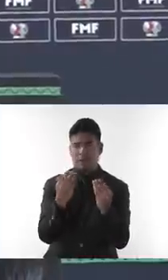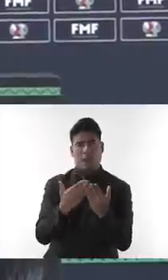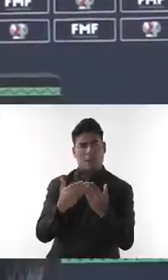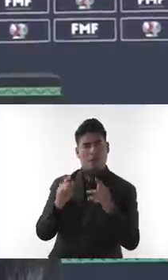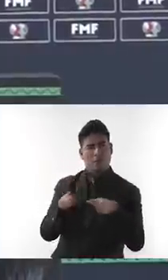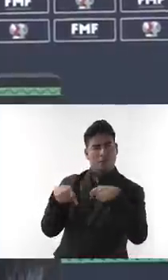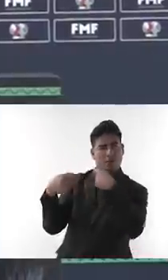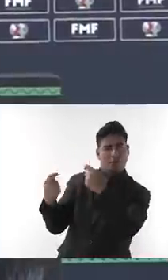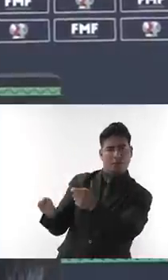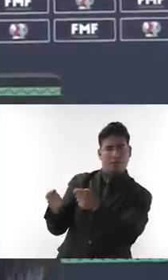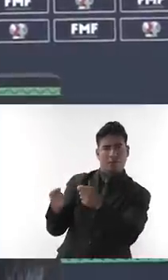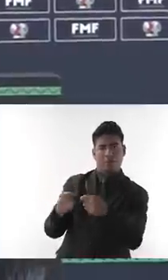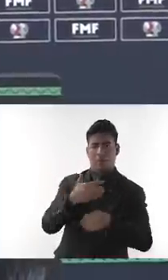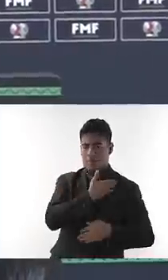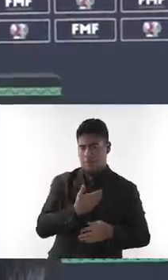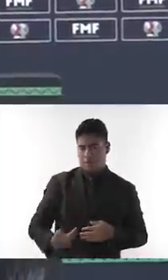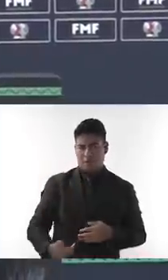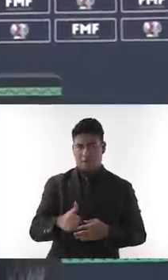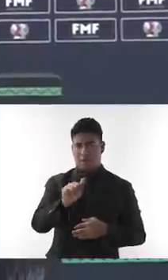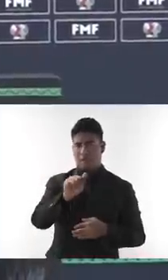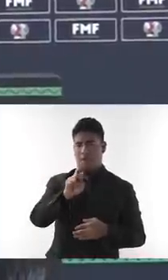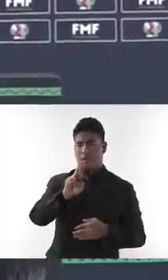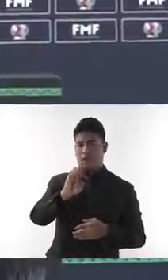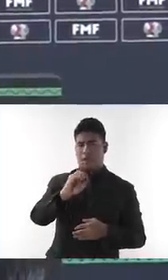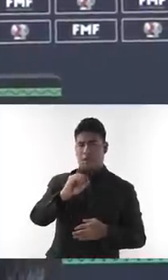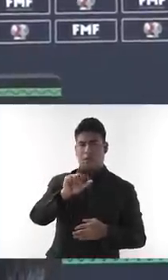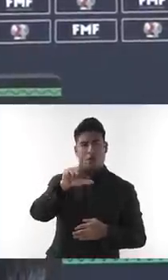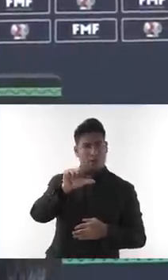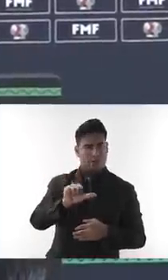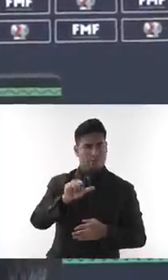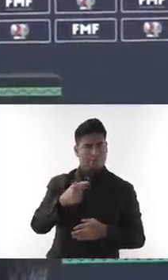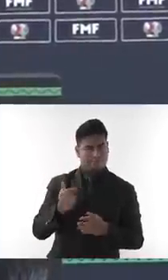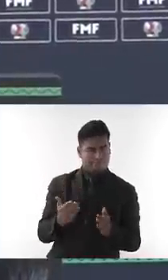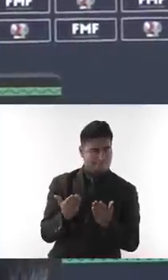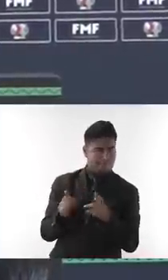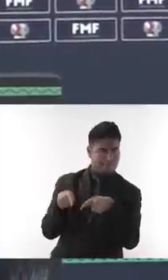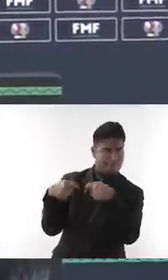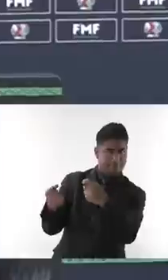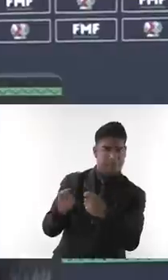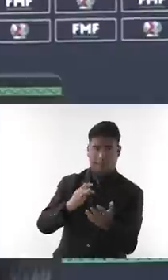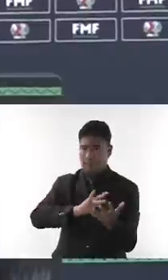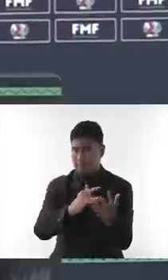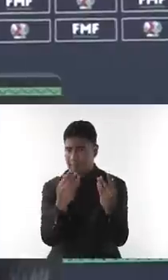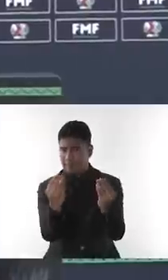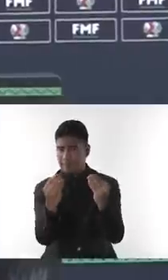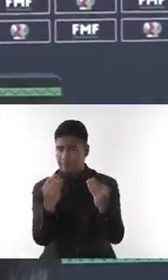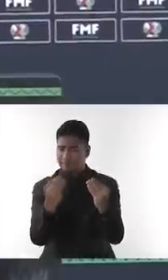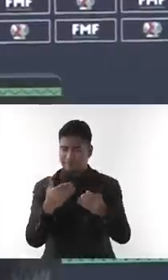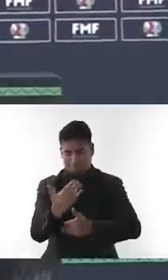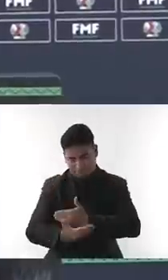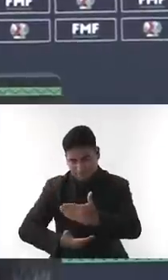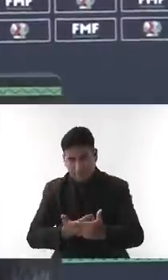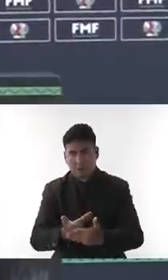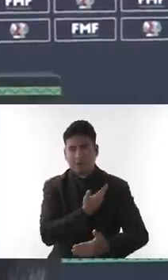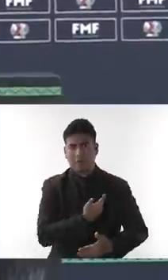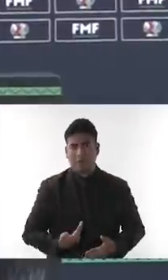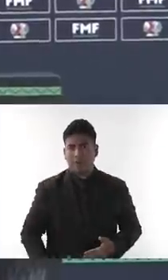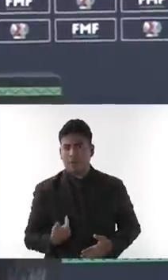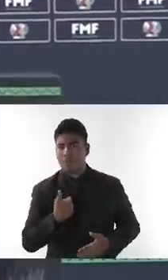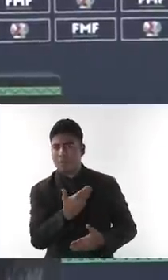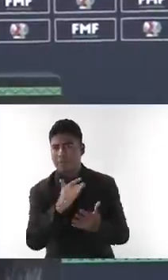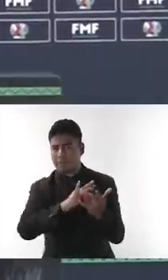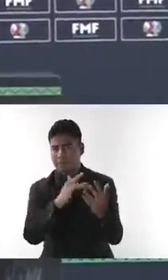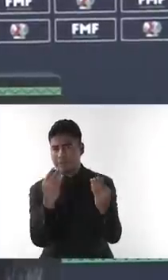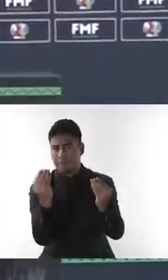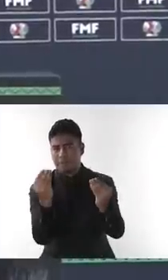El presidente Arriola. Muchas gracias. Muchas gracias, señor presidente. Muchas